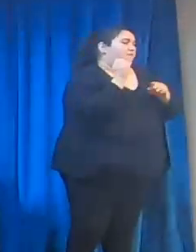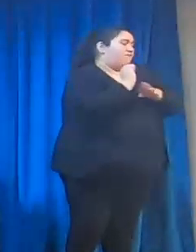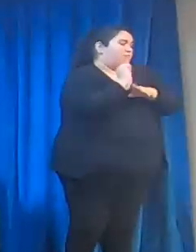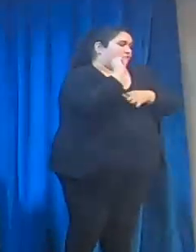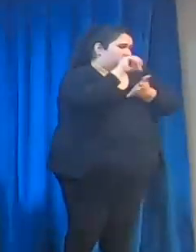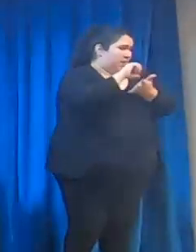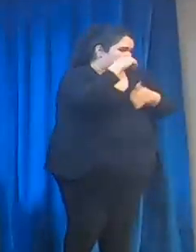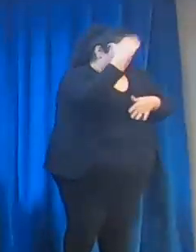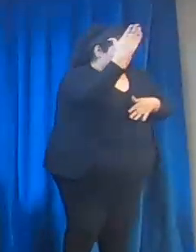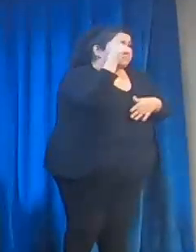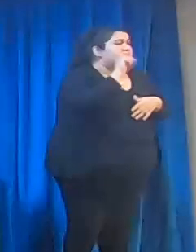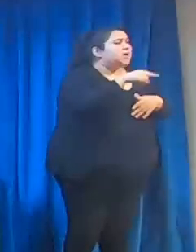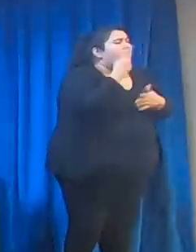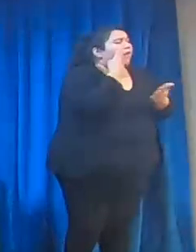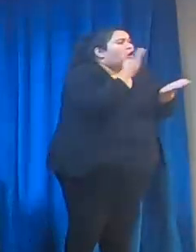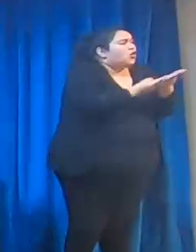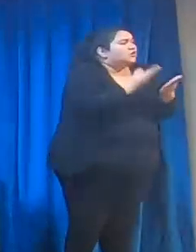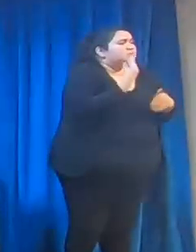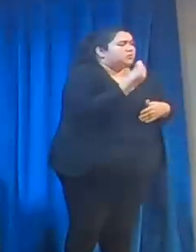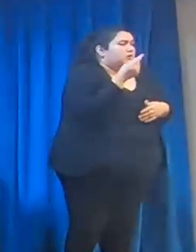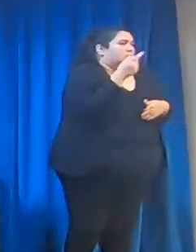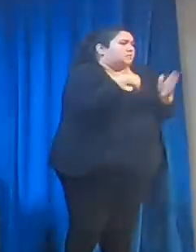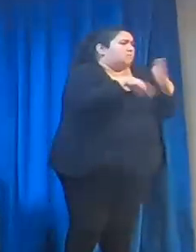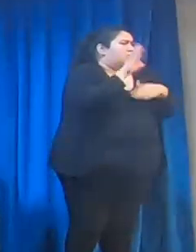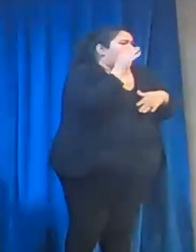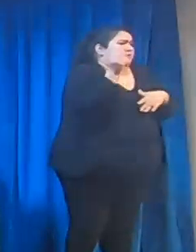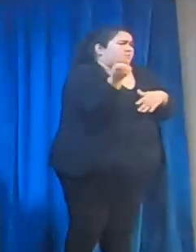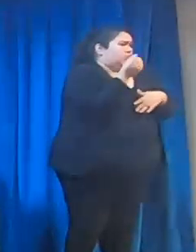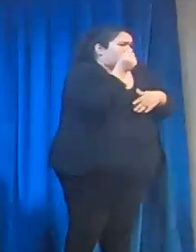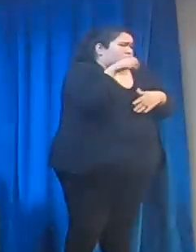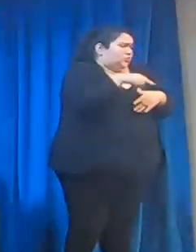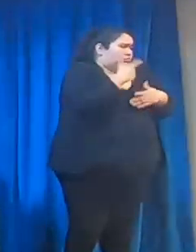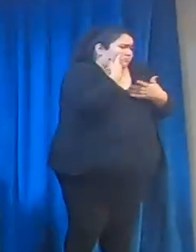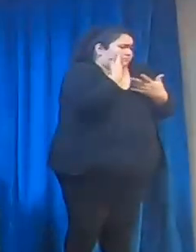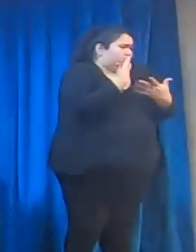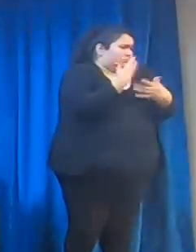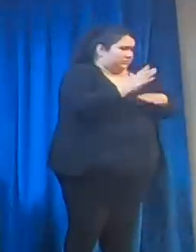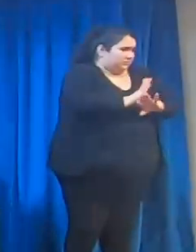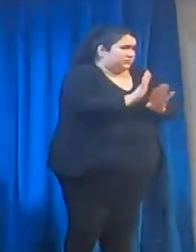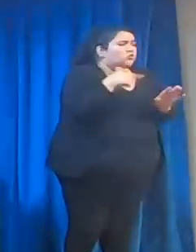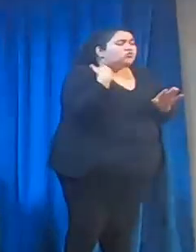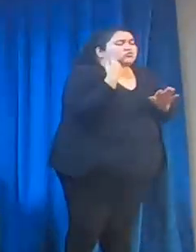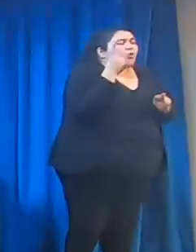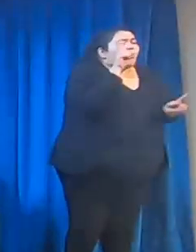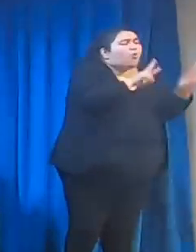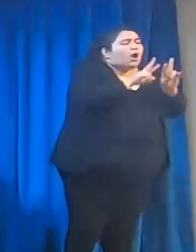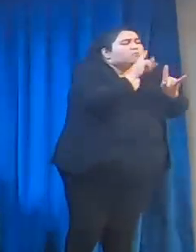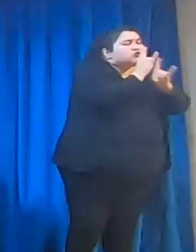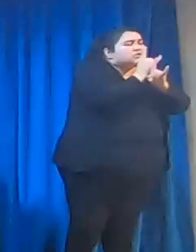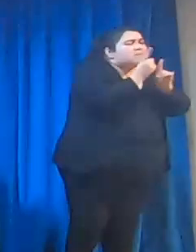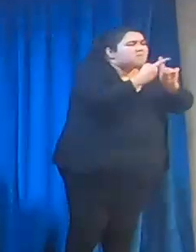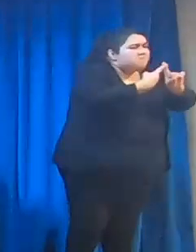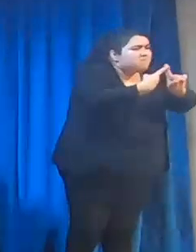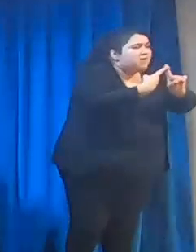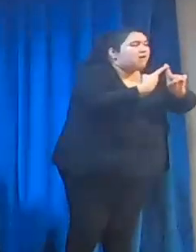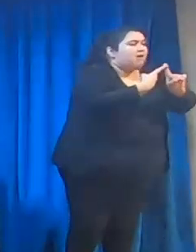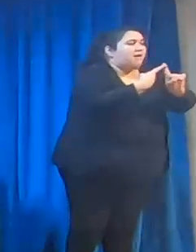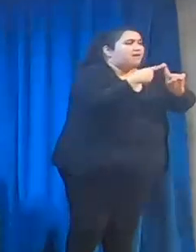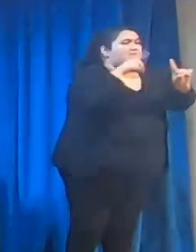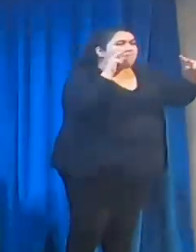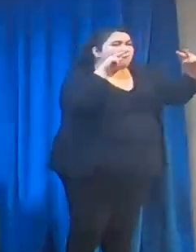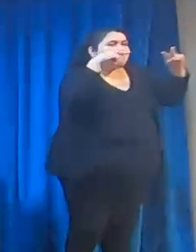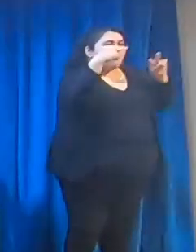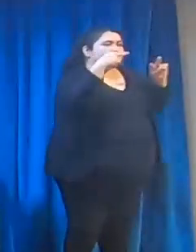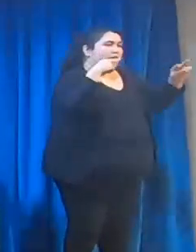señalaba que el reconocimiento es el deseo humano por excelencia. Él decía, buscamos siempre atraer la mirada de los